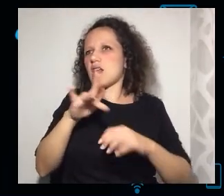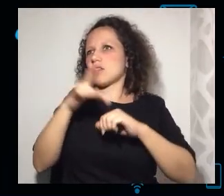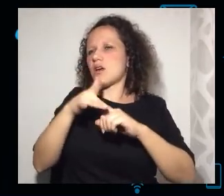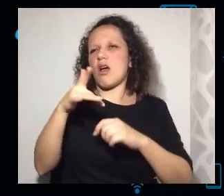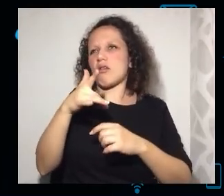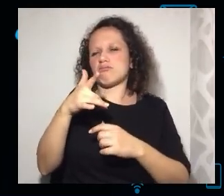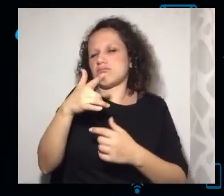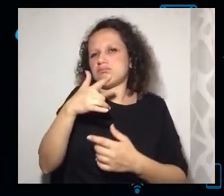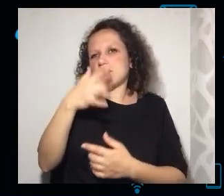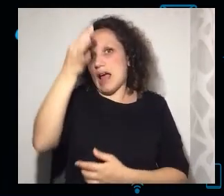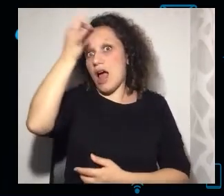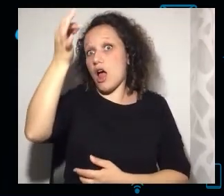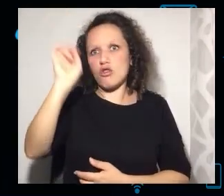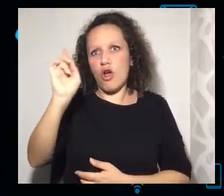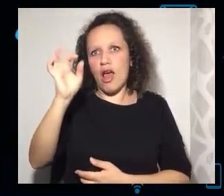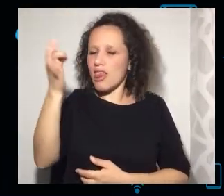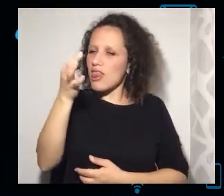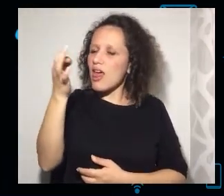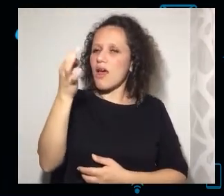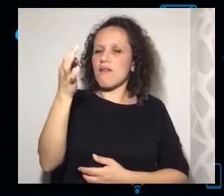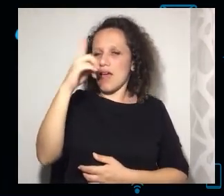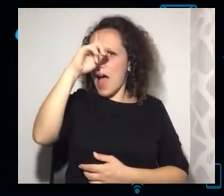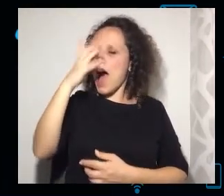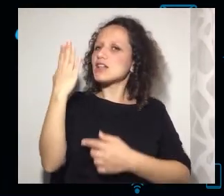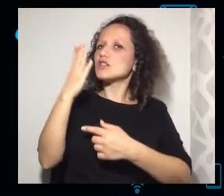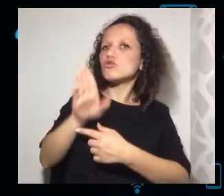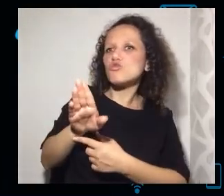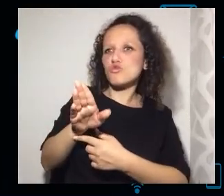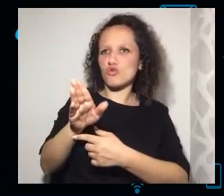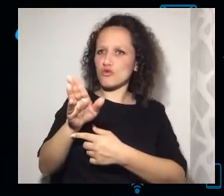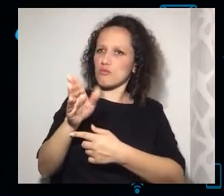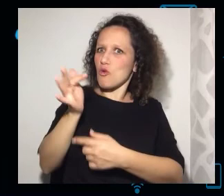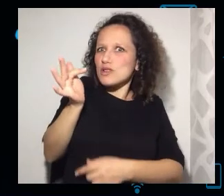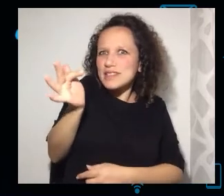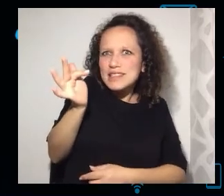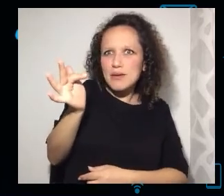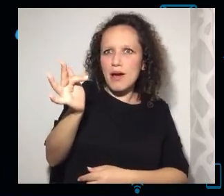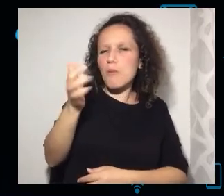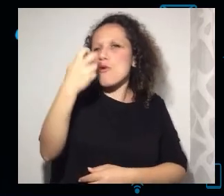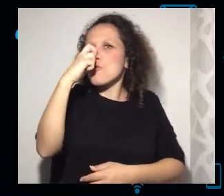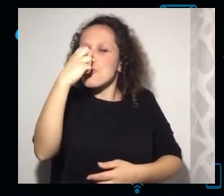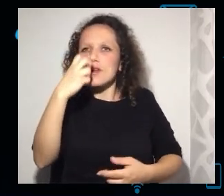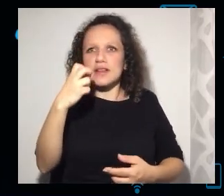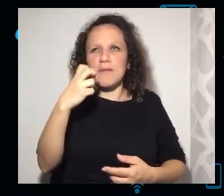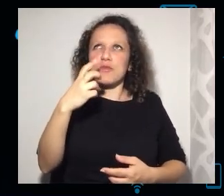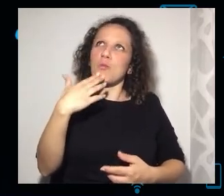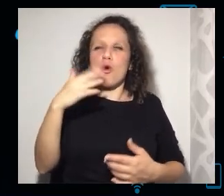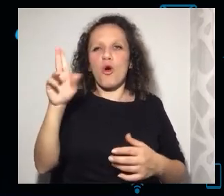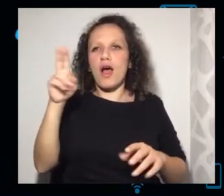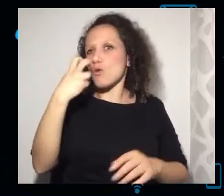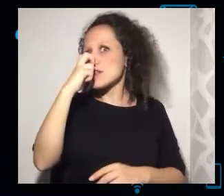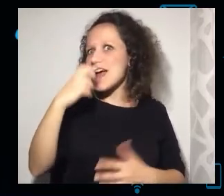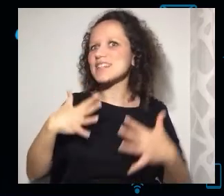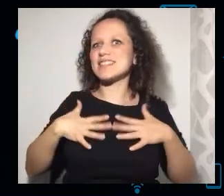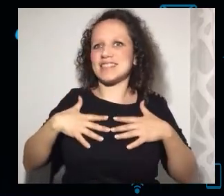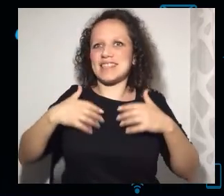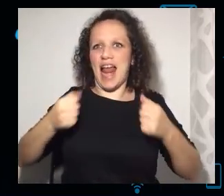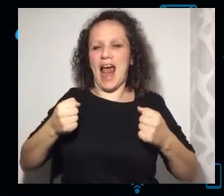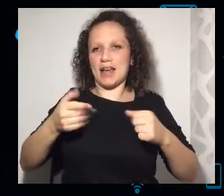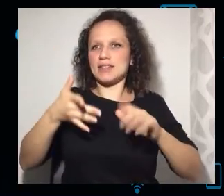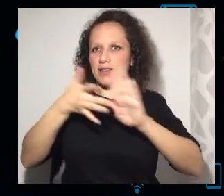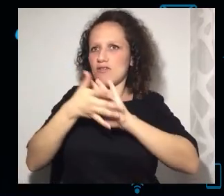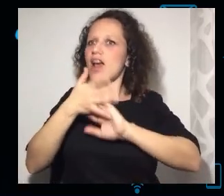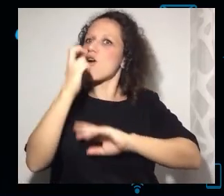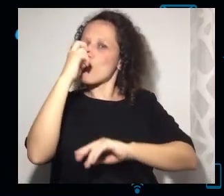notar también en casa de curiosidad sana no desarrolle y esto que pero también esa curiosidad que se aplica a los límites